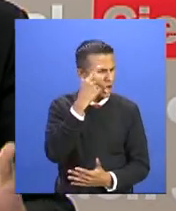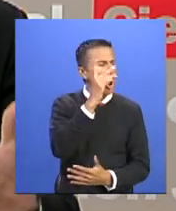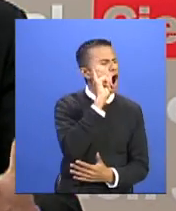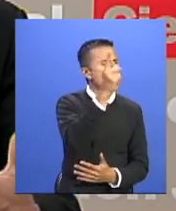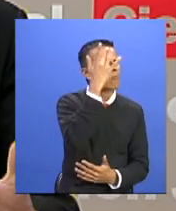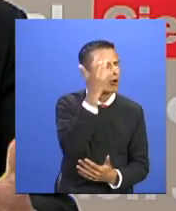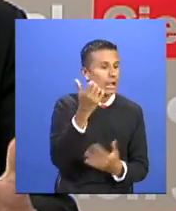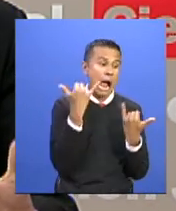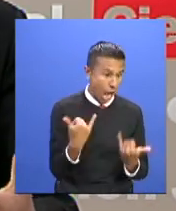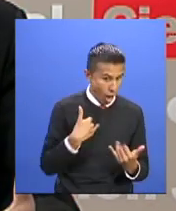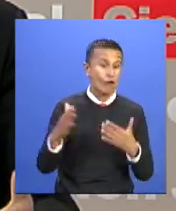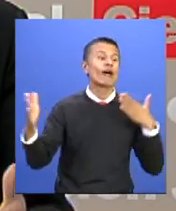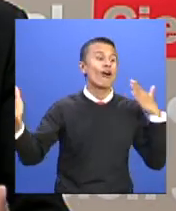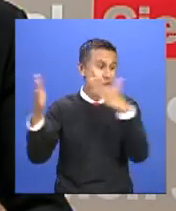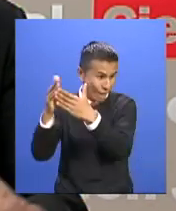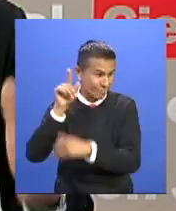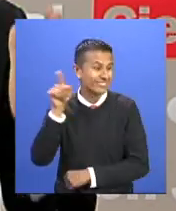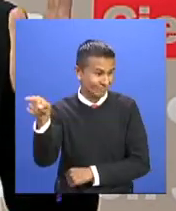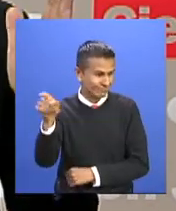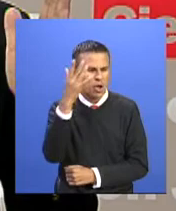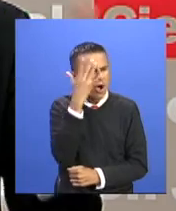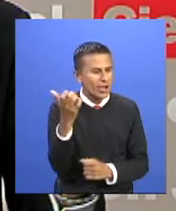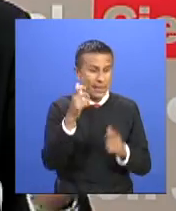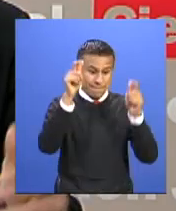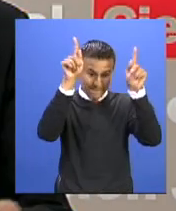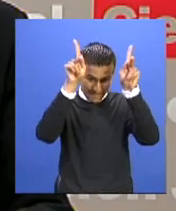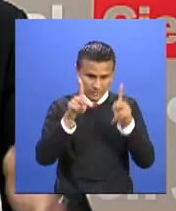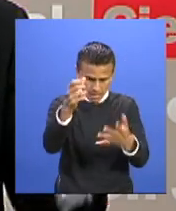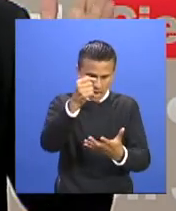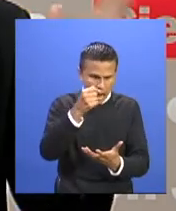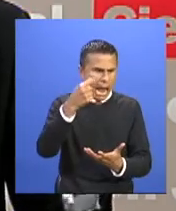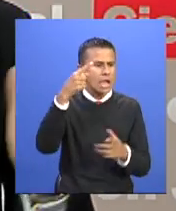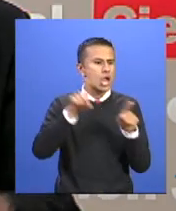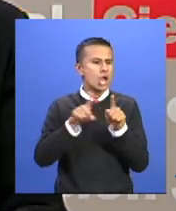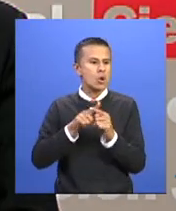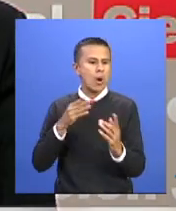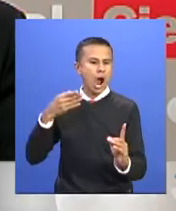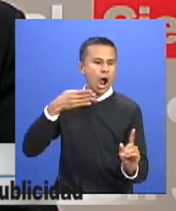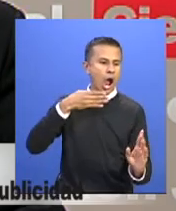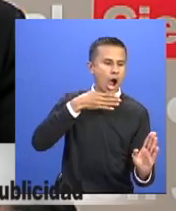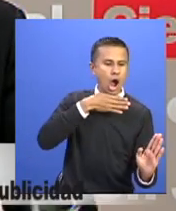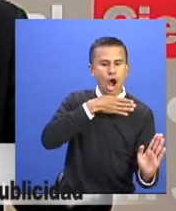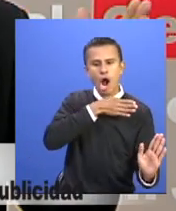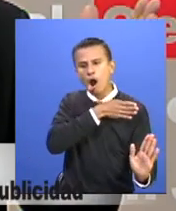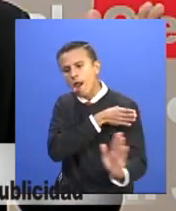gente dueña de la universidad desdibujó el camino, desvió el camino,